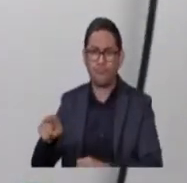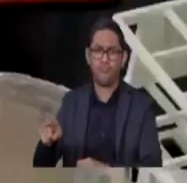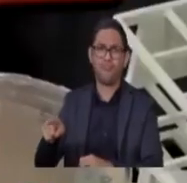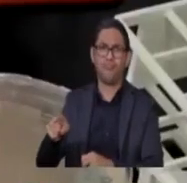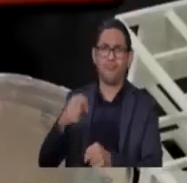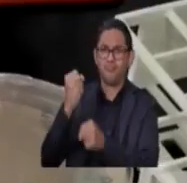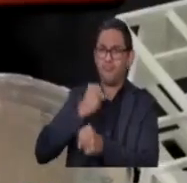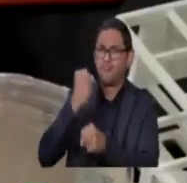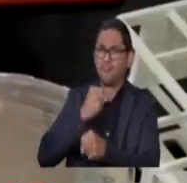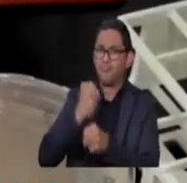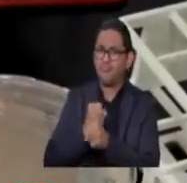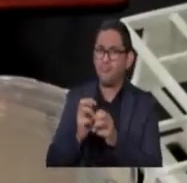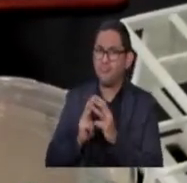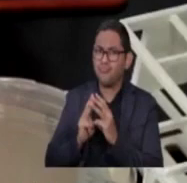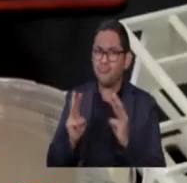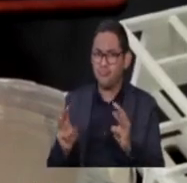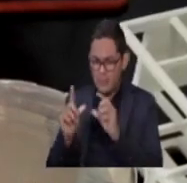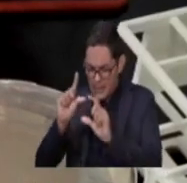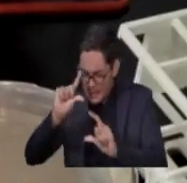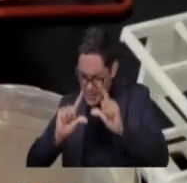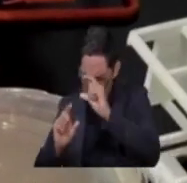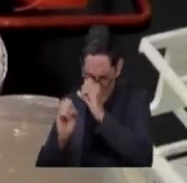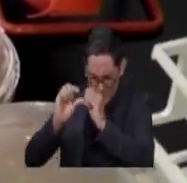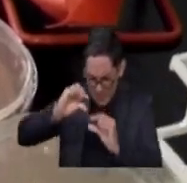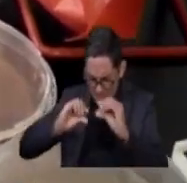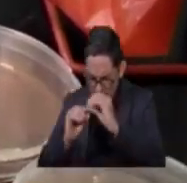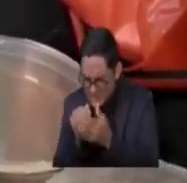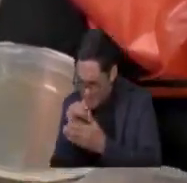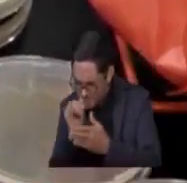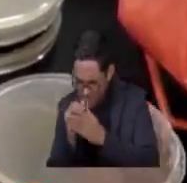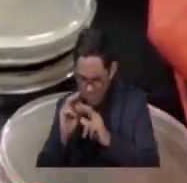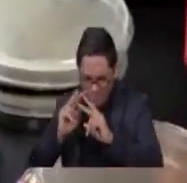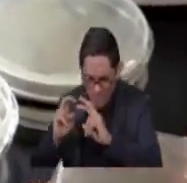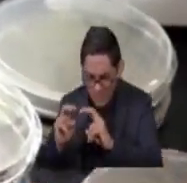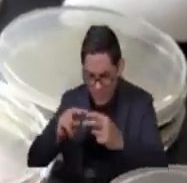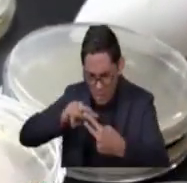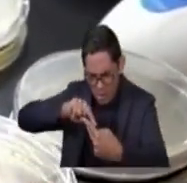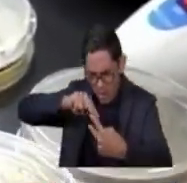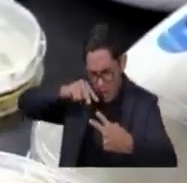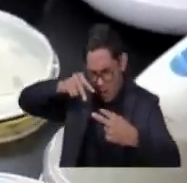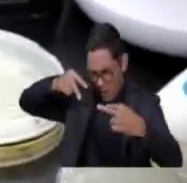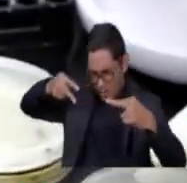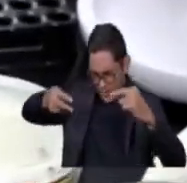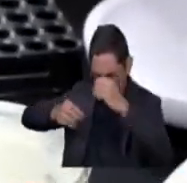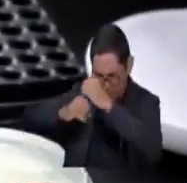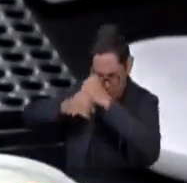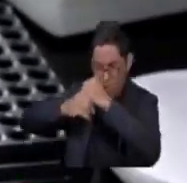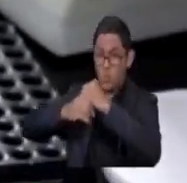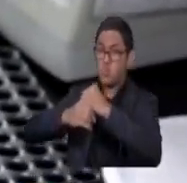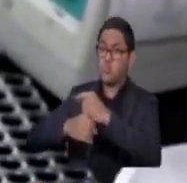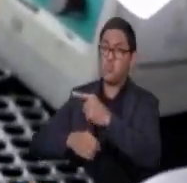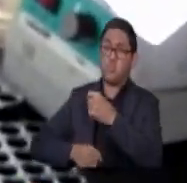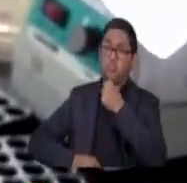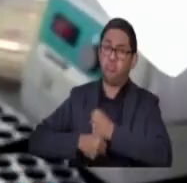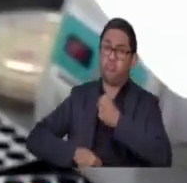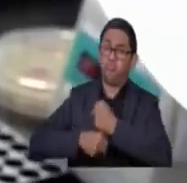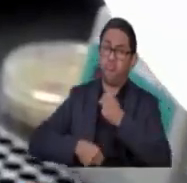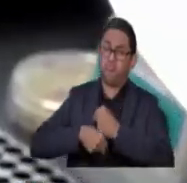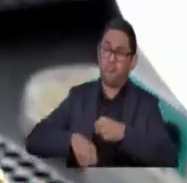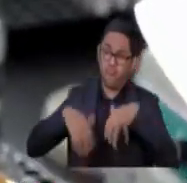del laboratorio de investigación y de secuenciación genética siguen demostrando